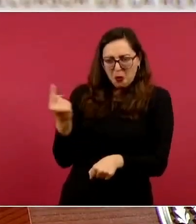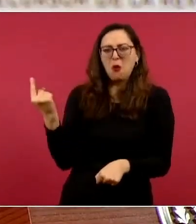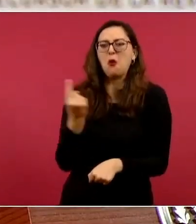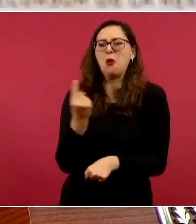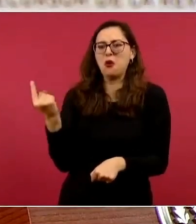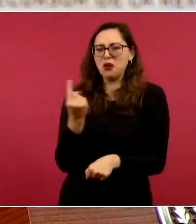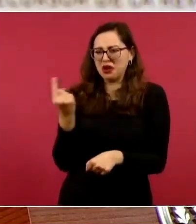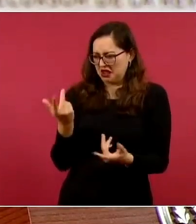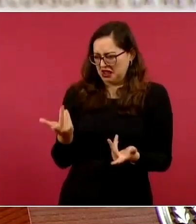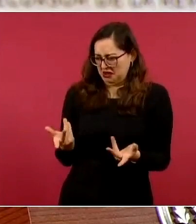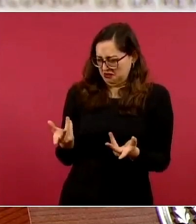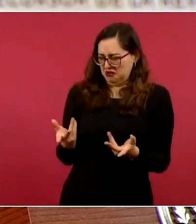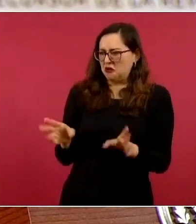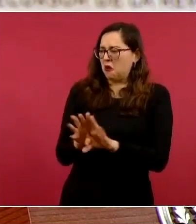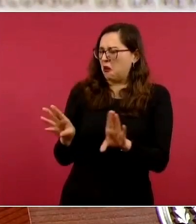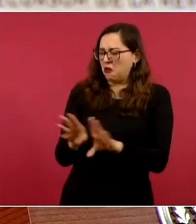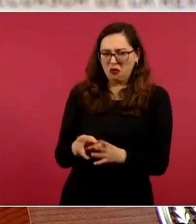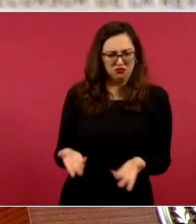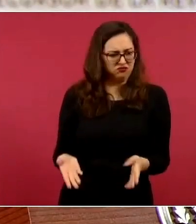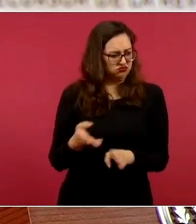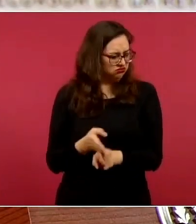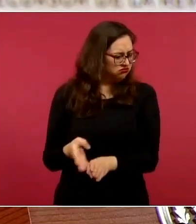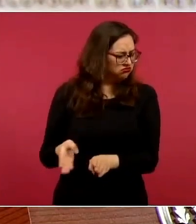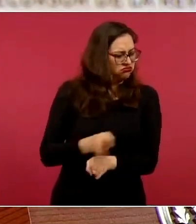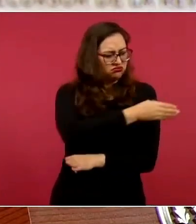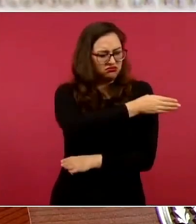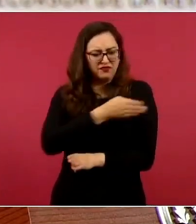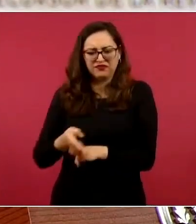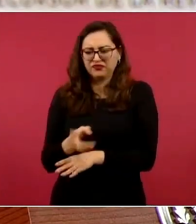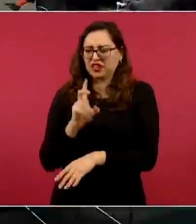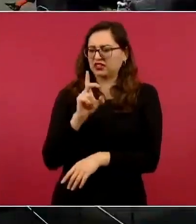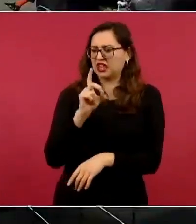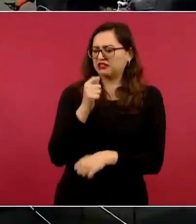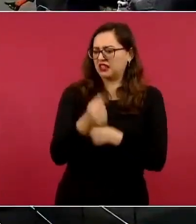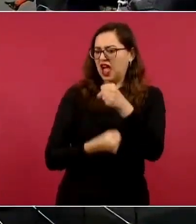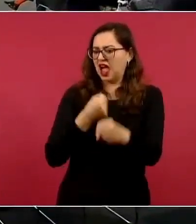durante todo el periodo neoliberal, el salario